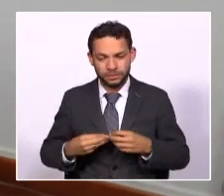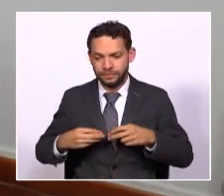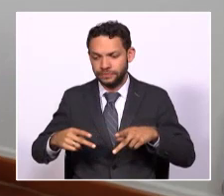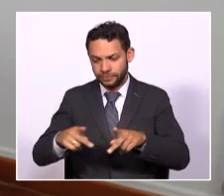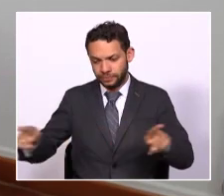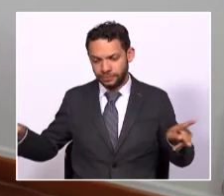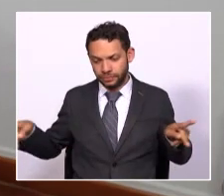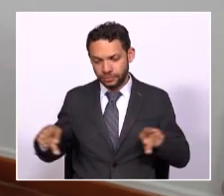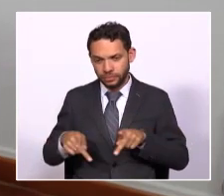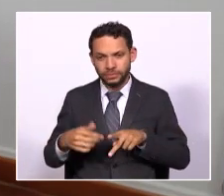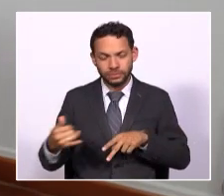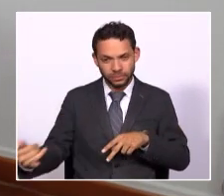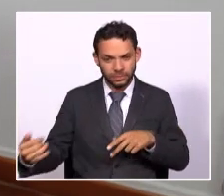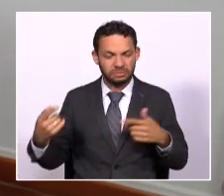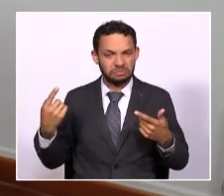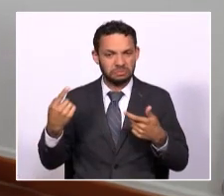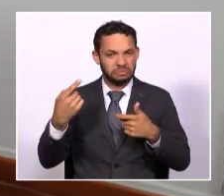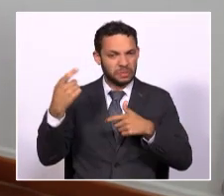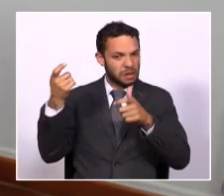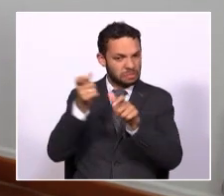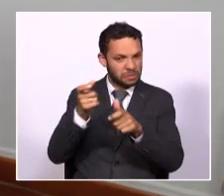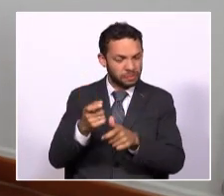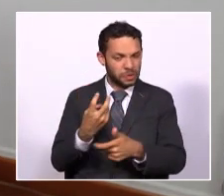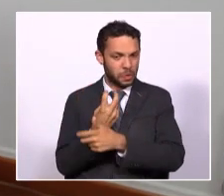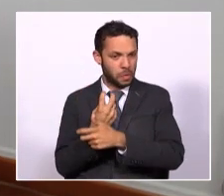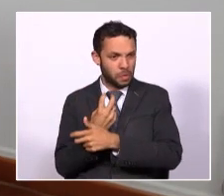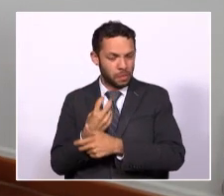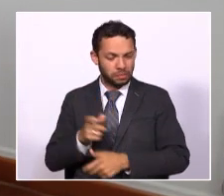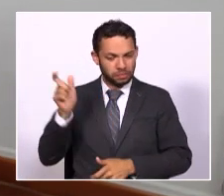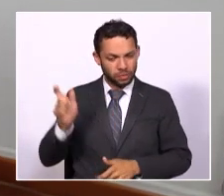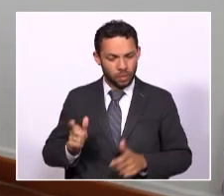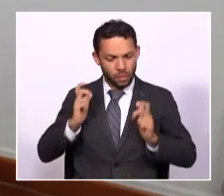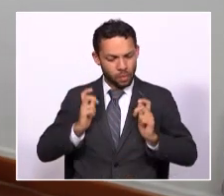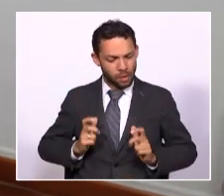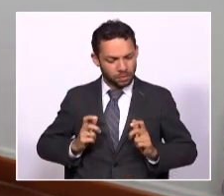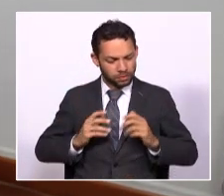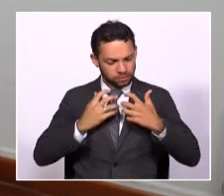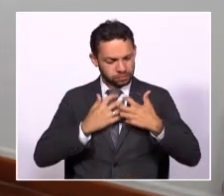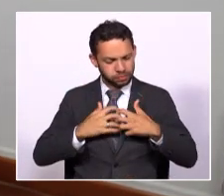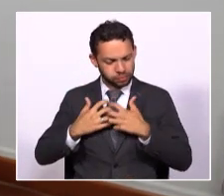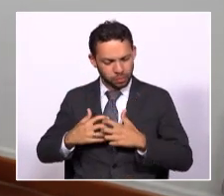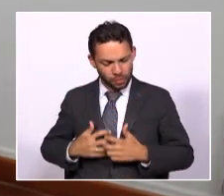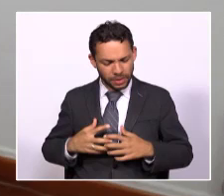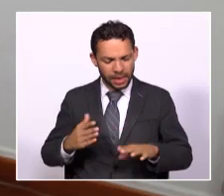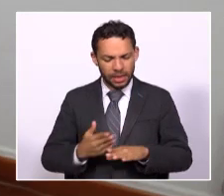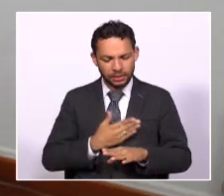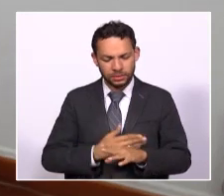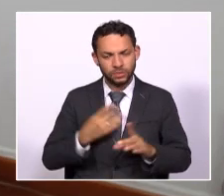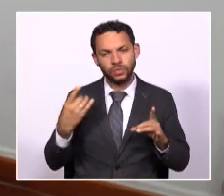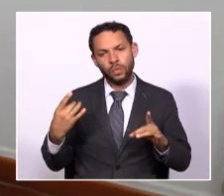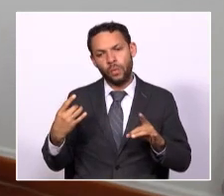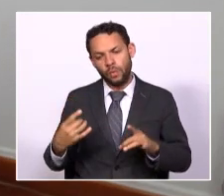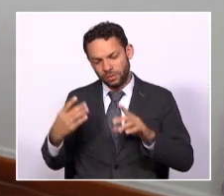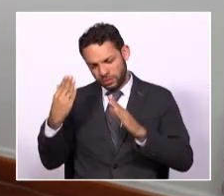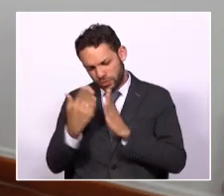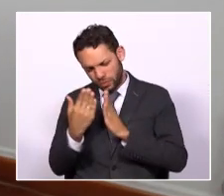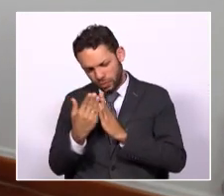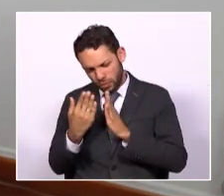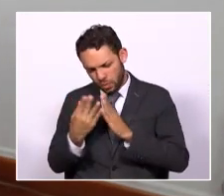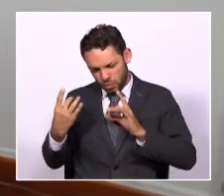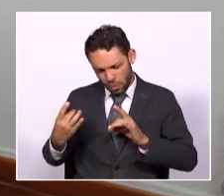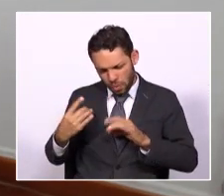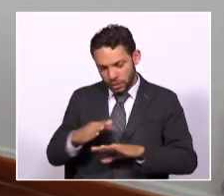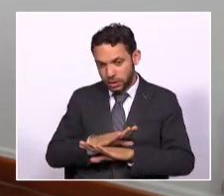la columna vertebral y ven la anatomía. Es que el dolor hay que estudiarlo. Es que no es que a mí me